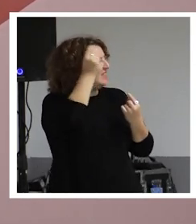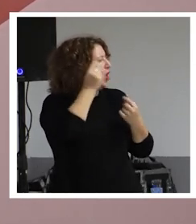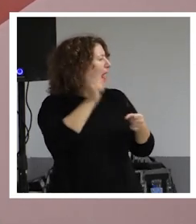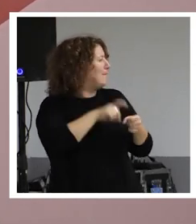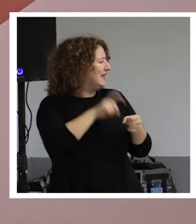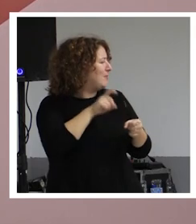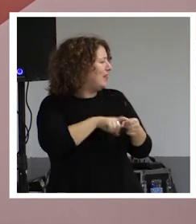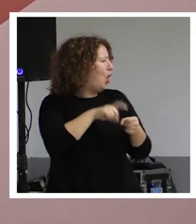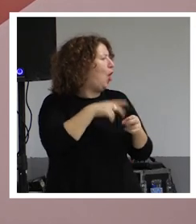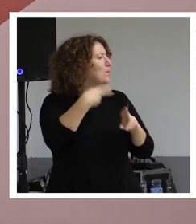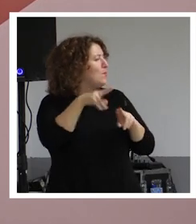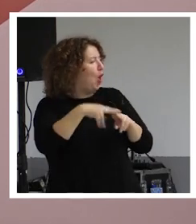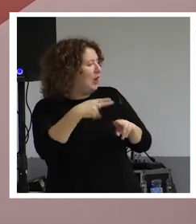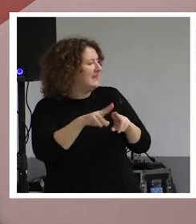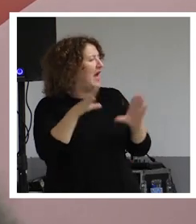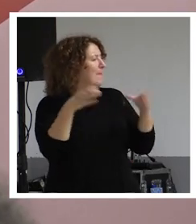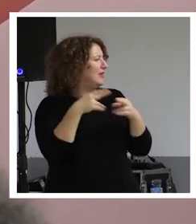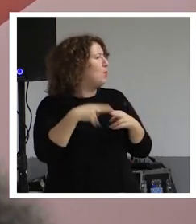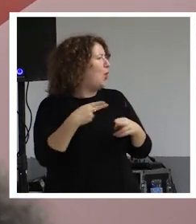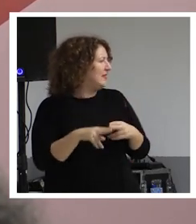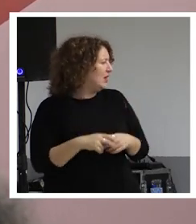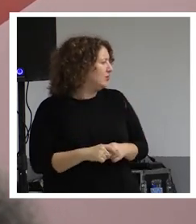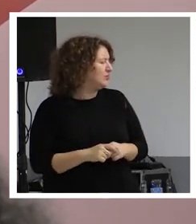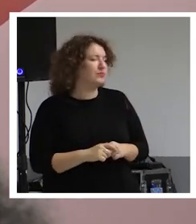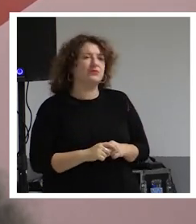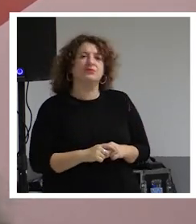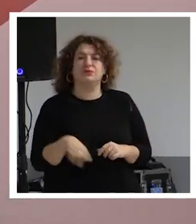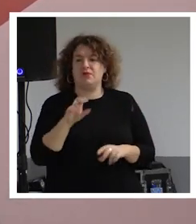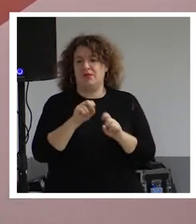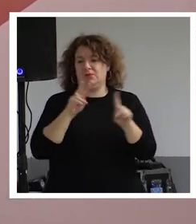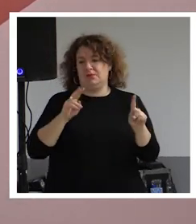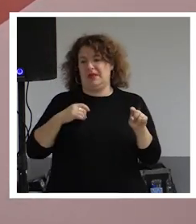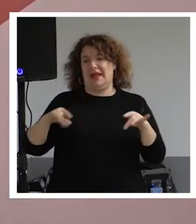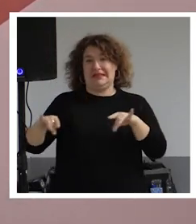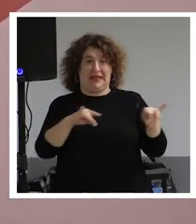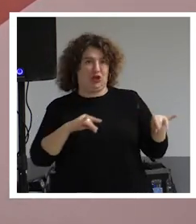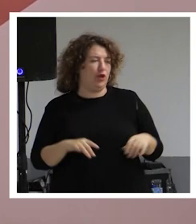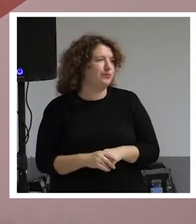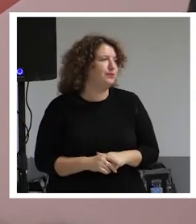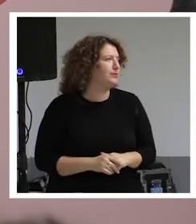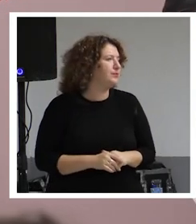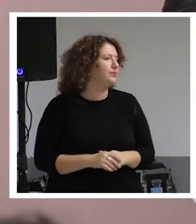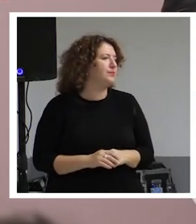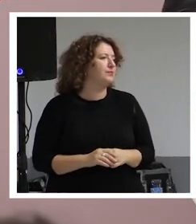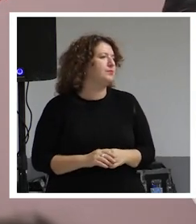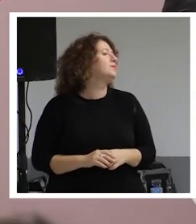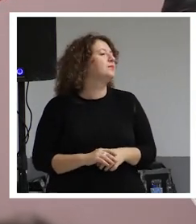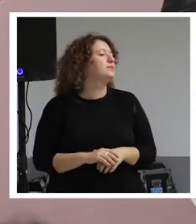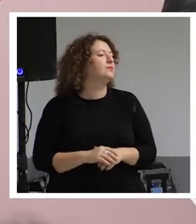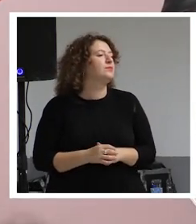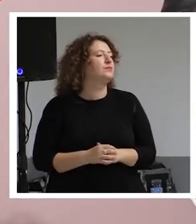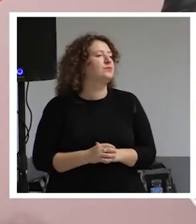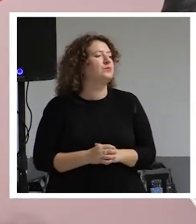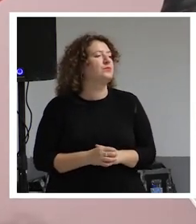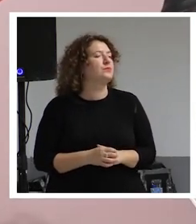ni en municipalismo pero sí en partidos entonces lo que se me ocurrió es hacer algunas reflexiones sobre la participación